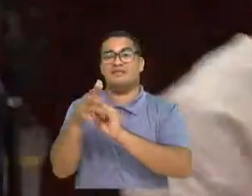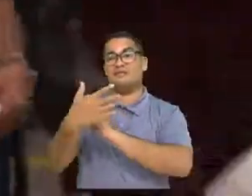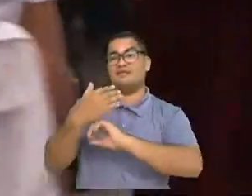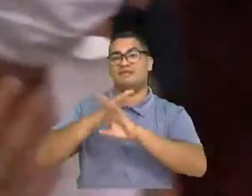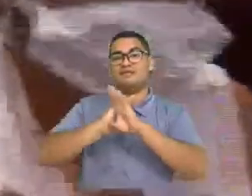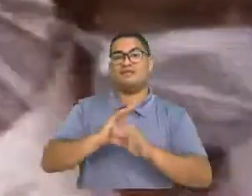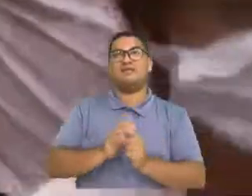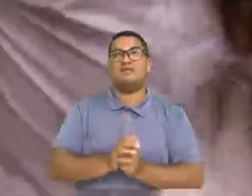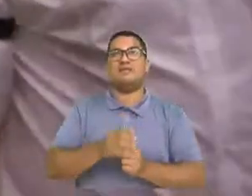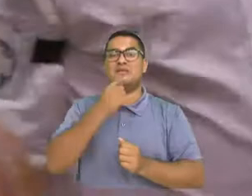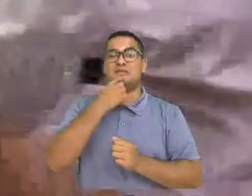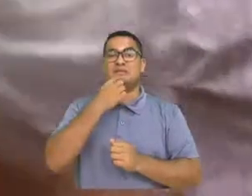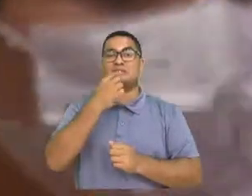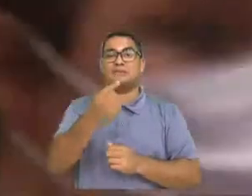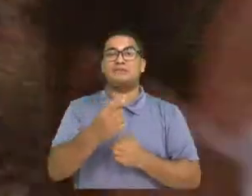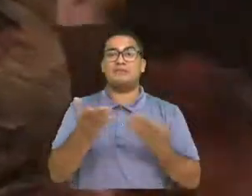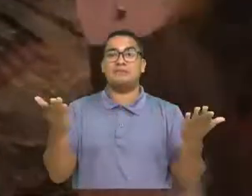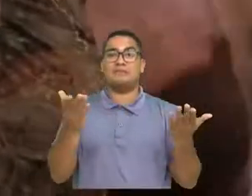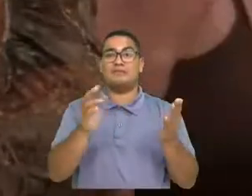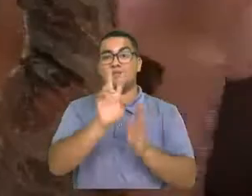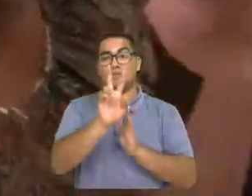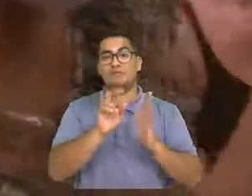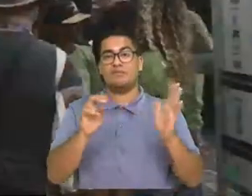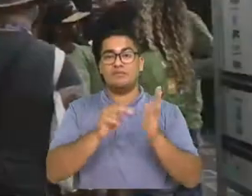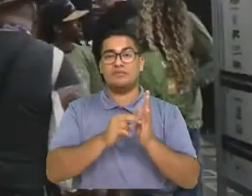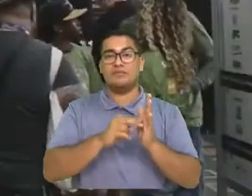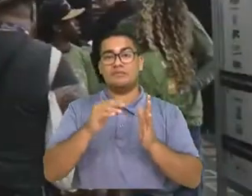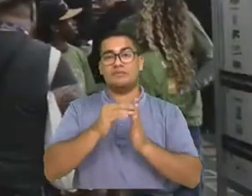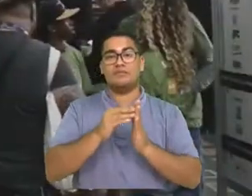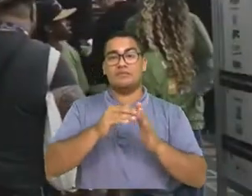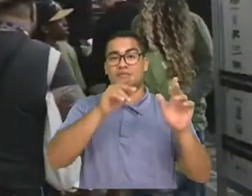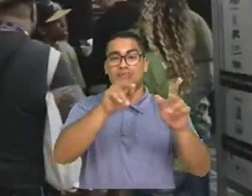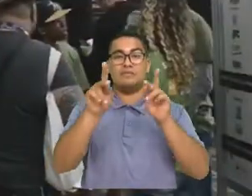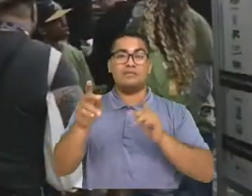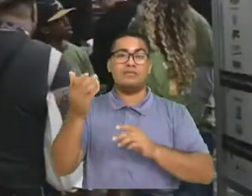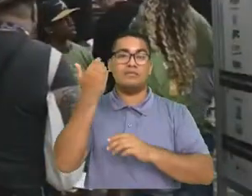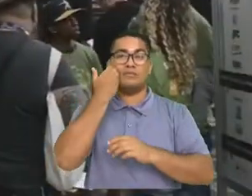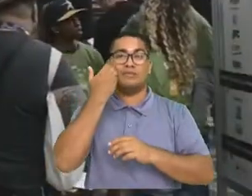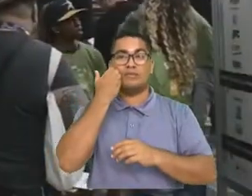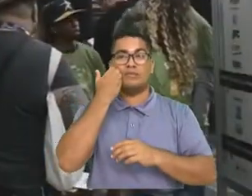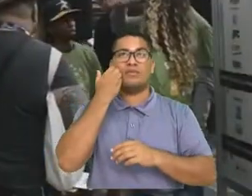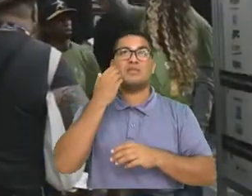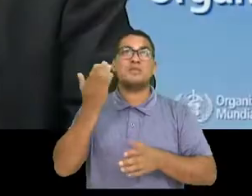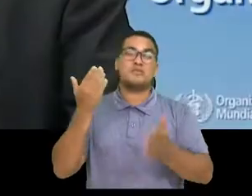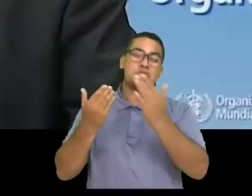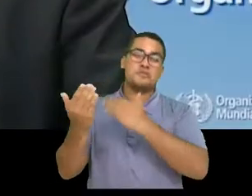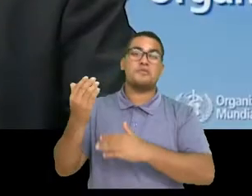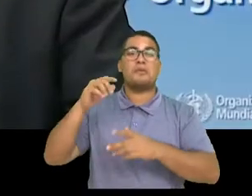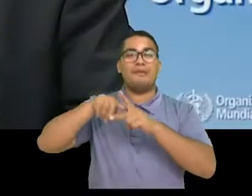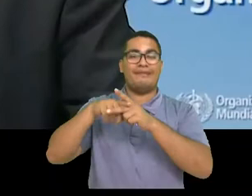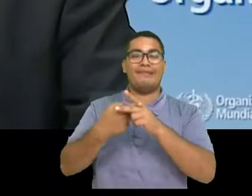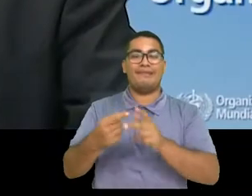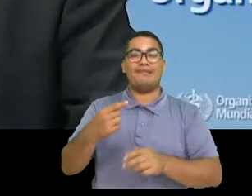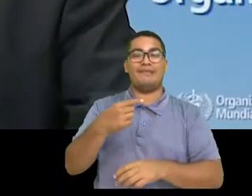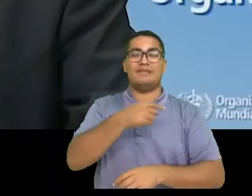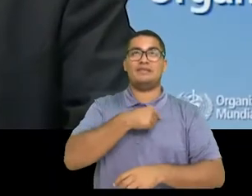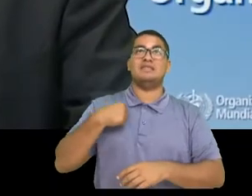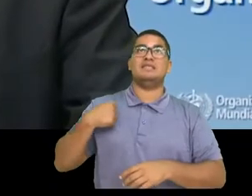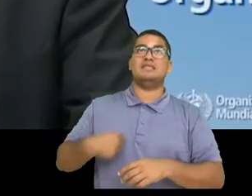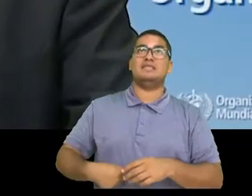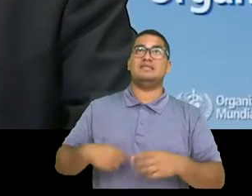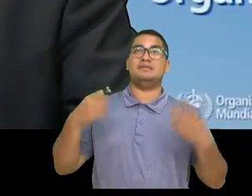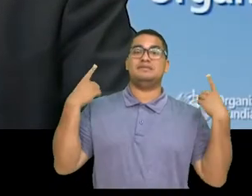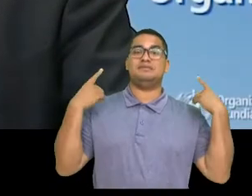La noticia llega cuando se reportan más de 2 millones de casos de coronavirus desde inicio de la pandemia. Al respecto, el director general de la